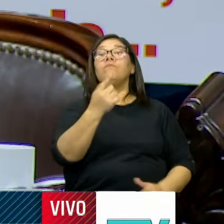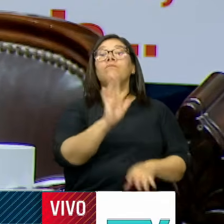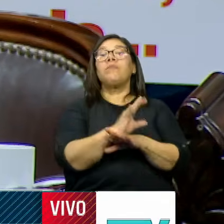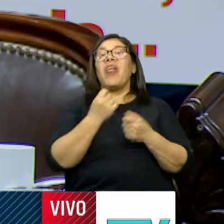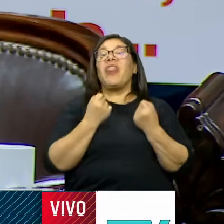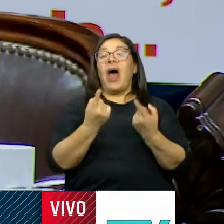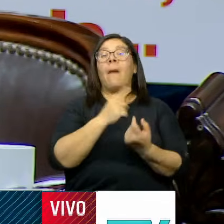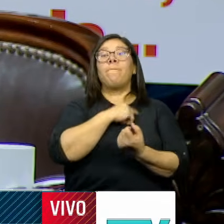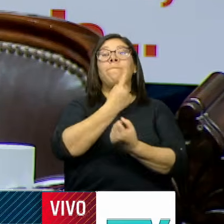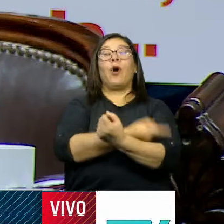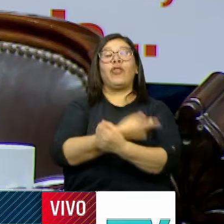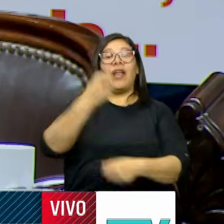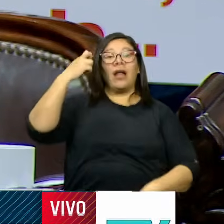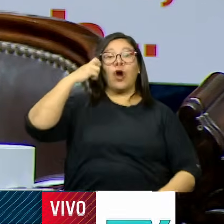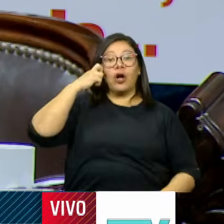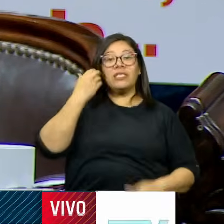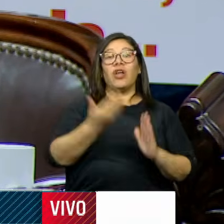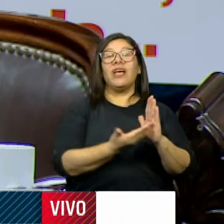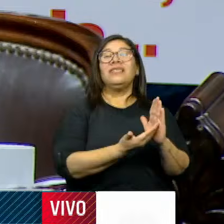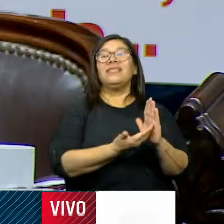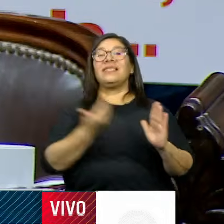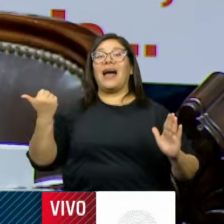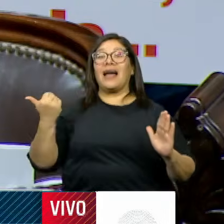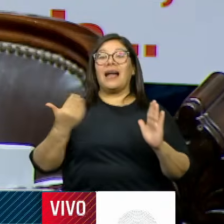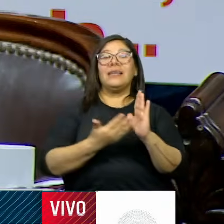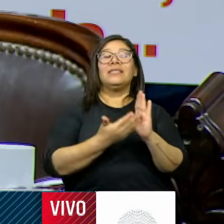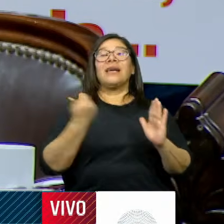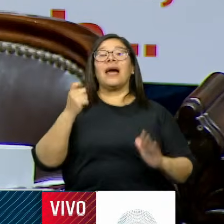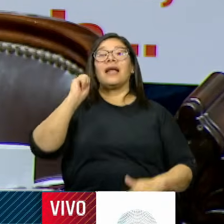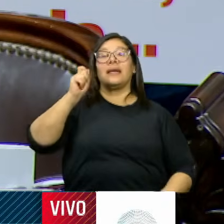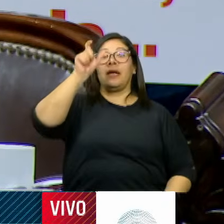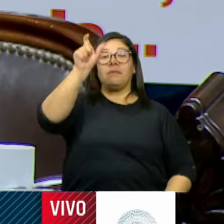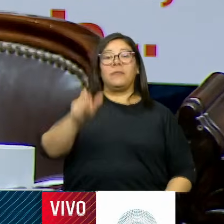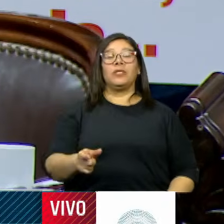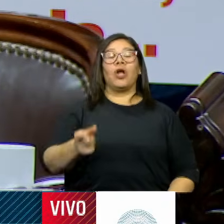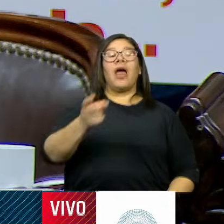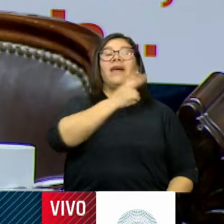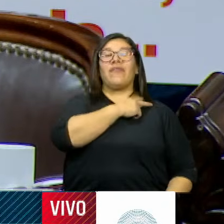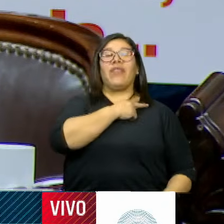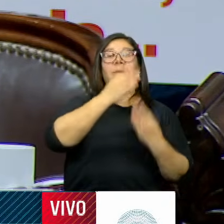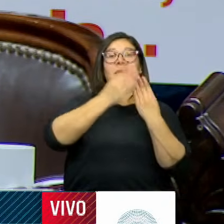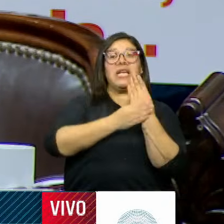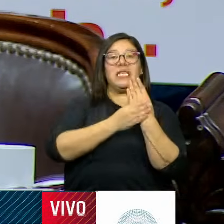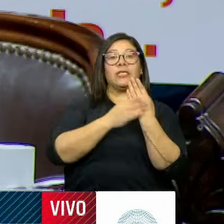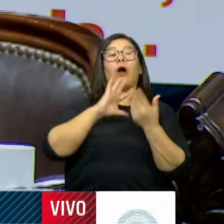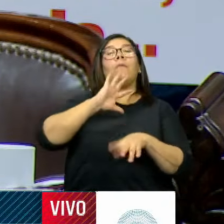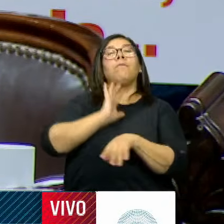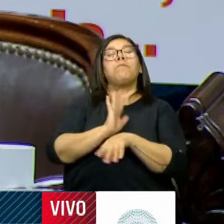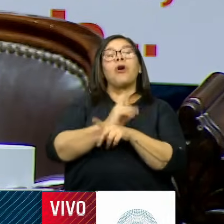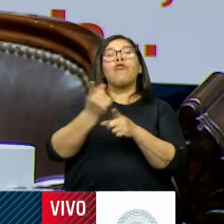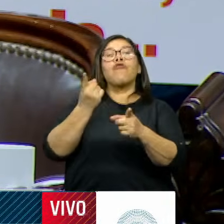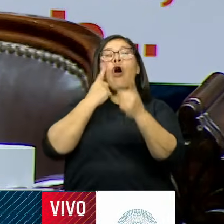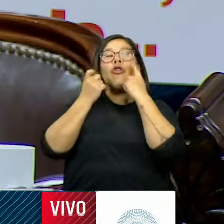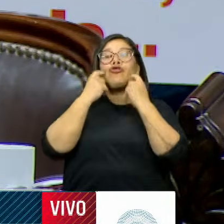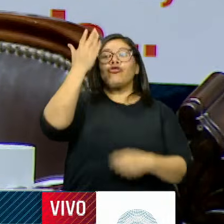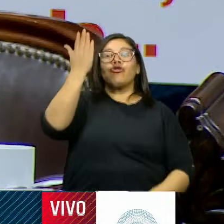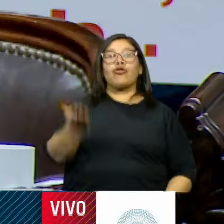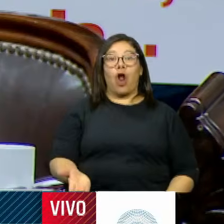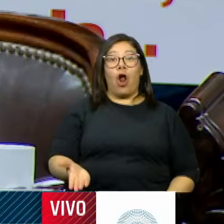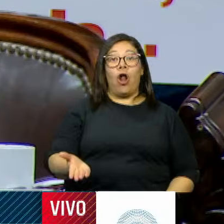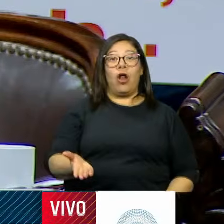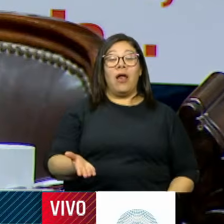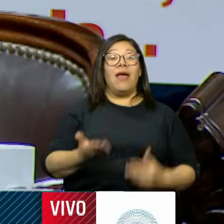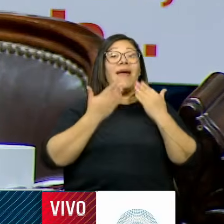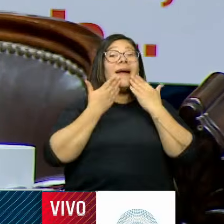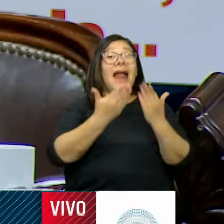poder, para poder constatar lo que hace el jefe de gabinete, para poder controlarlo. Esa herramienta que la Constitución nos